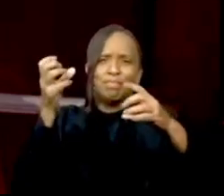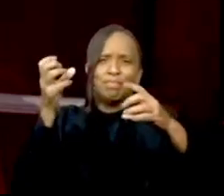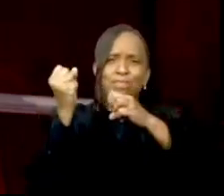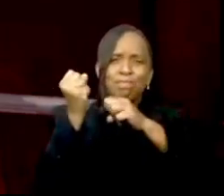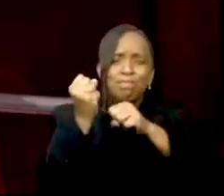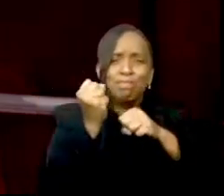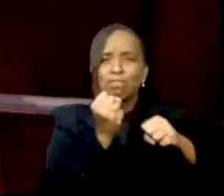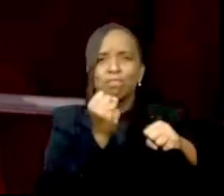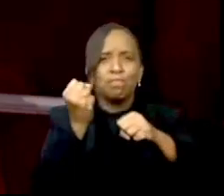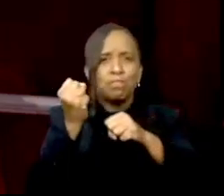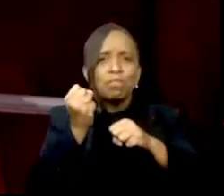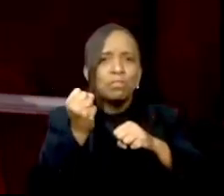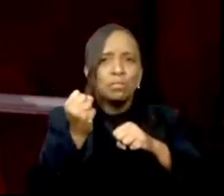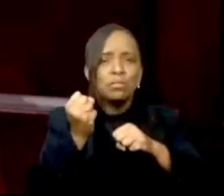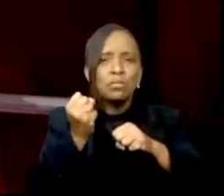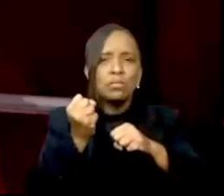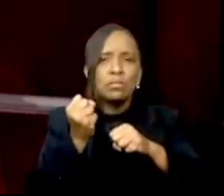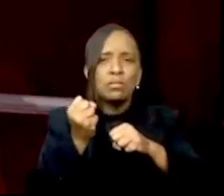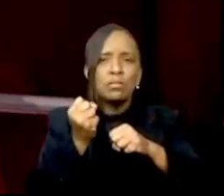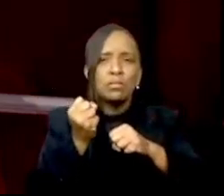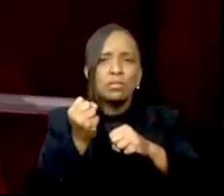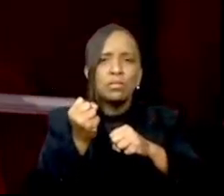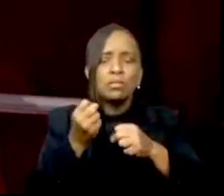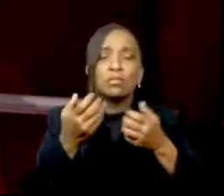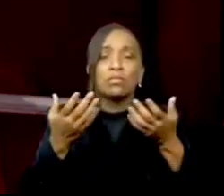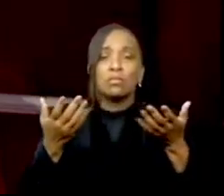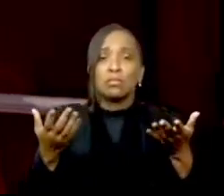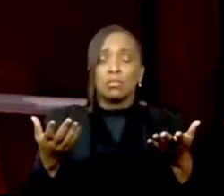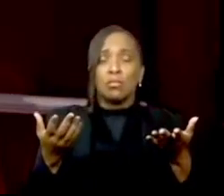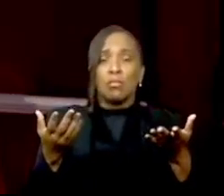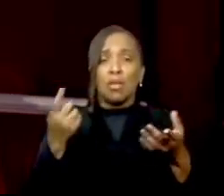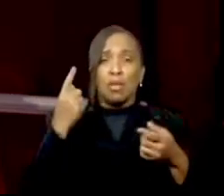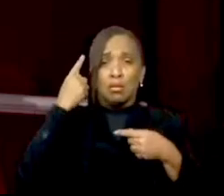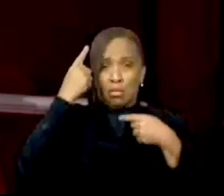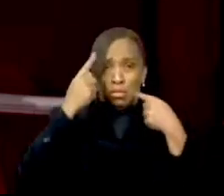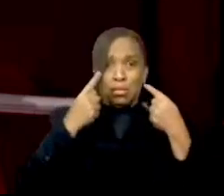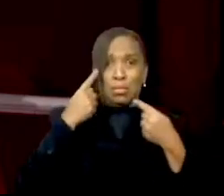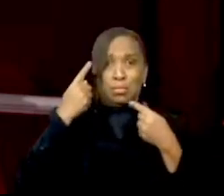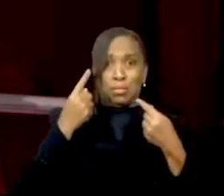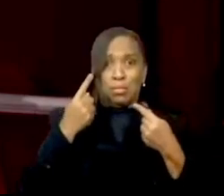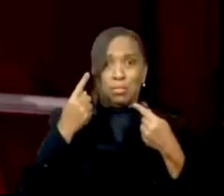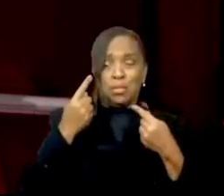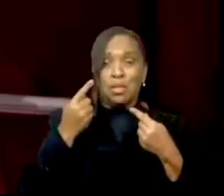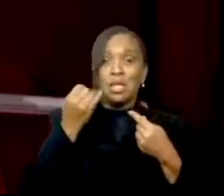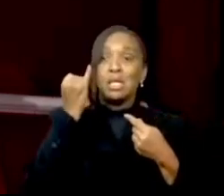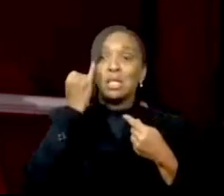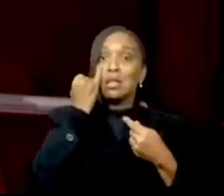se oponen quieren traer de nuevo el autoritarismo